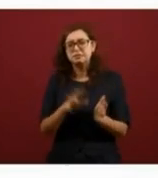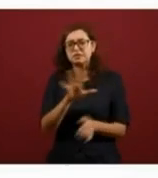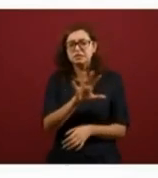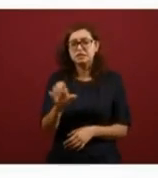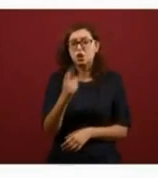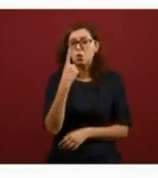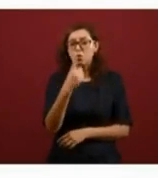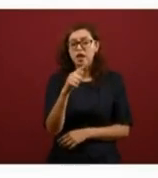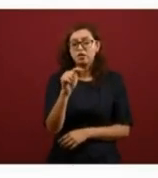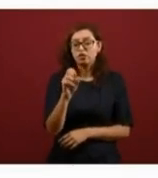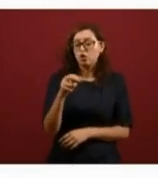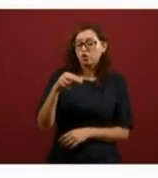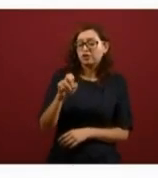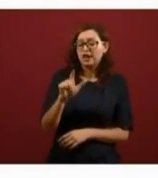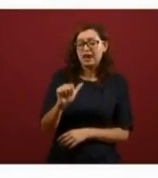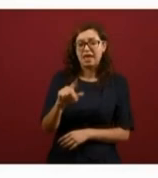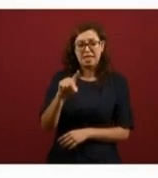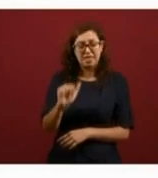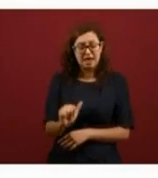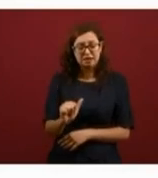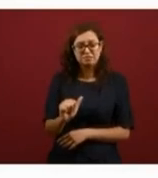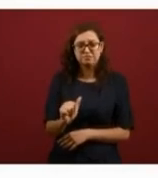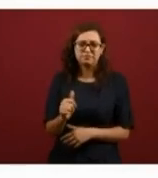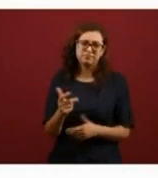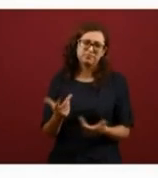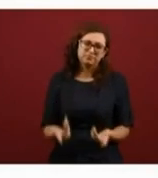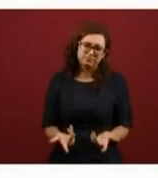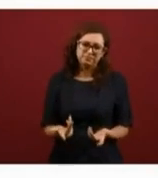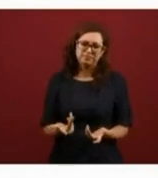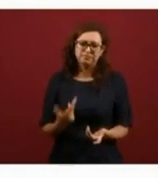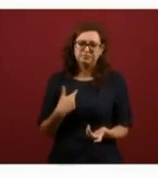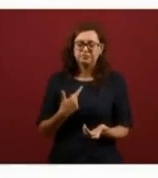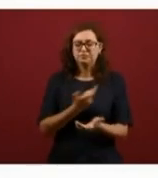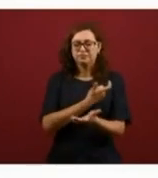la tonelada y estamos pagando